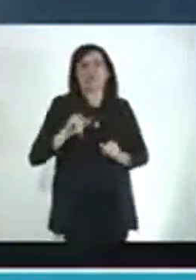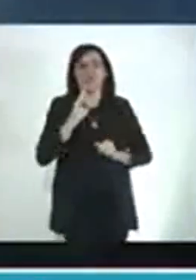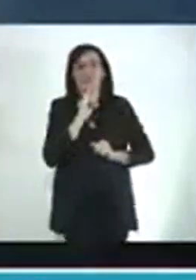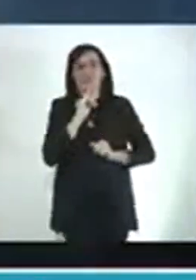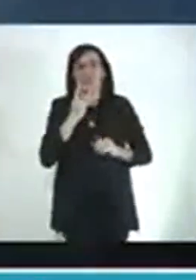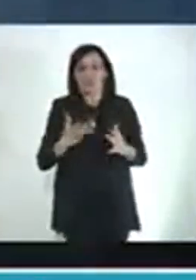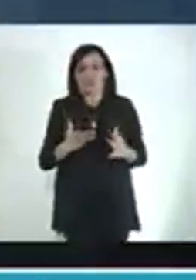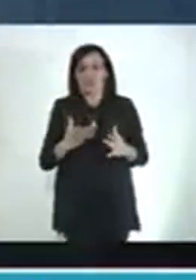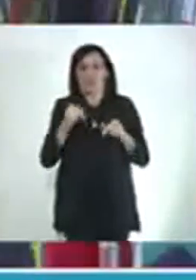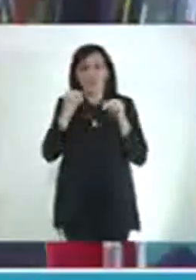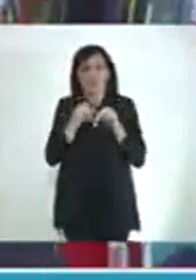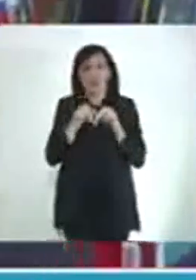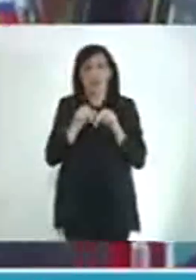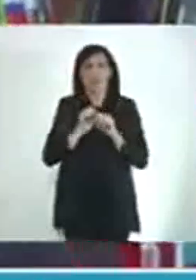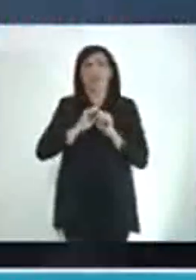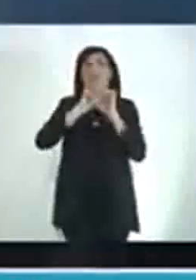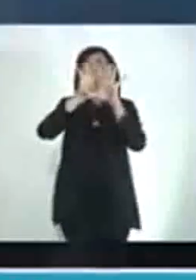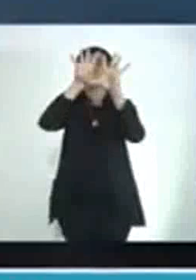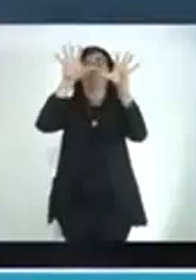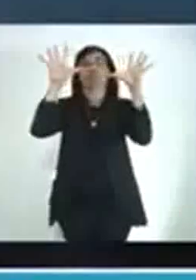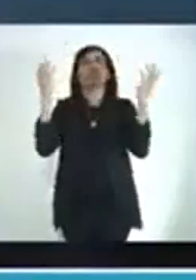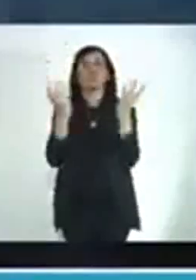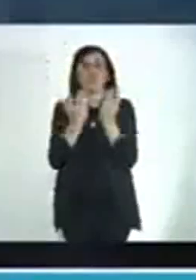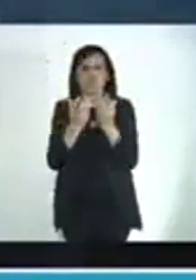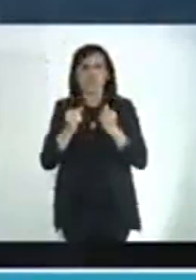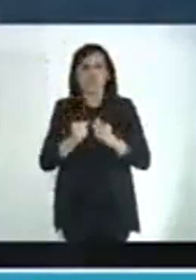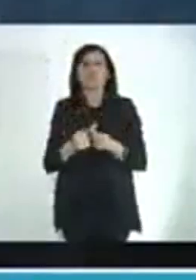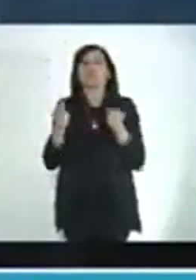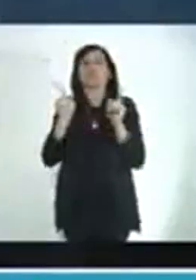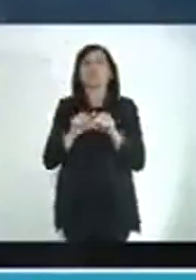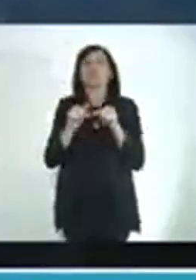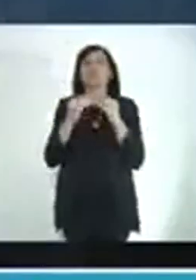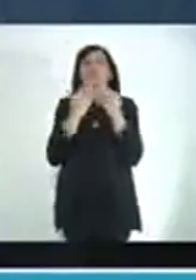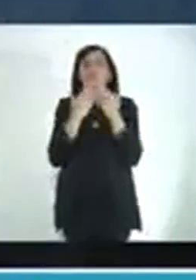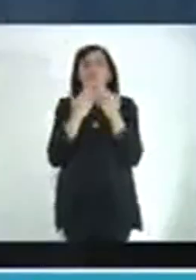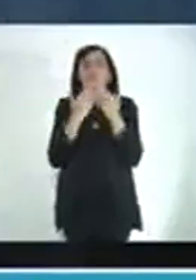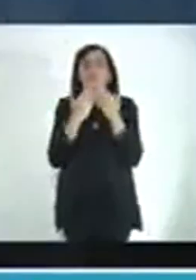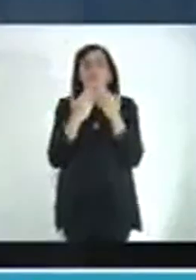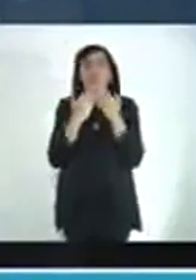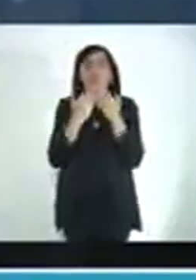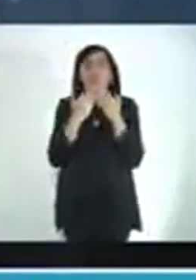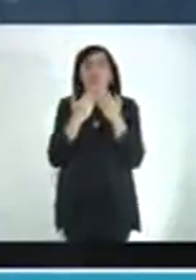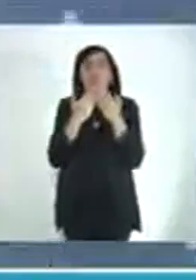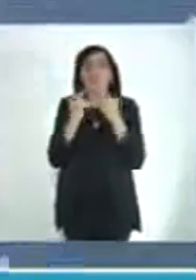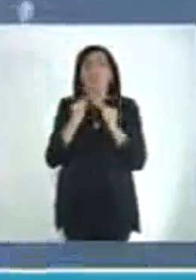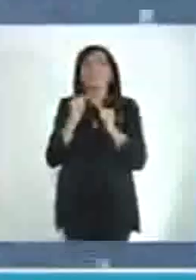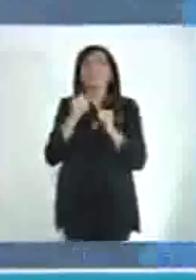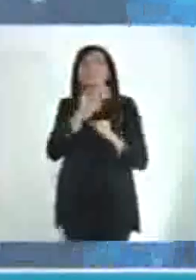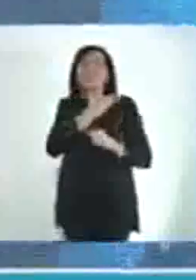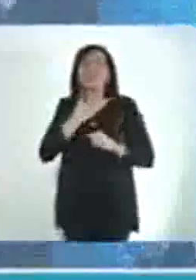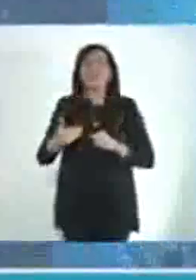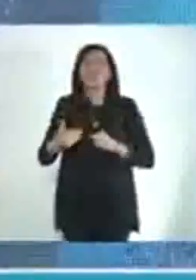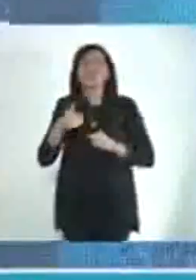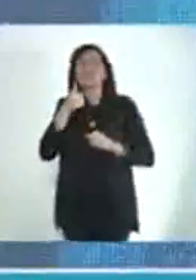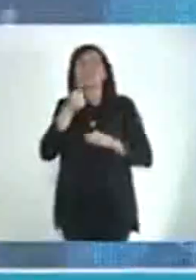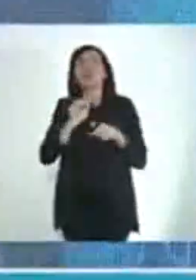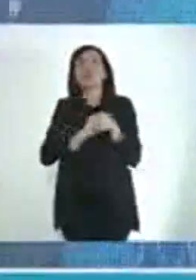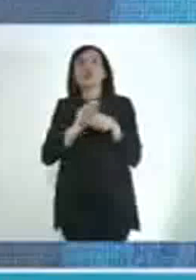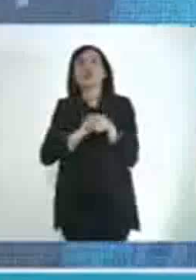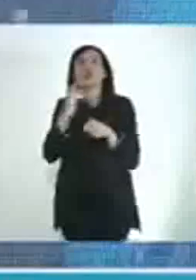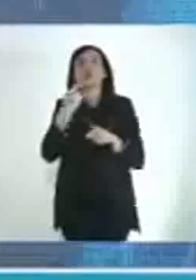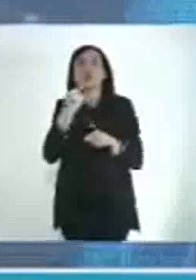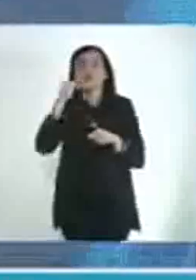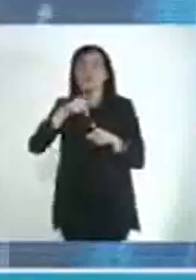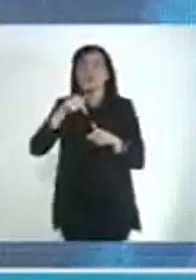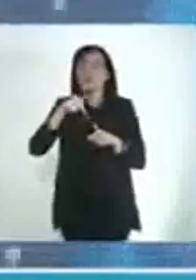para todo el mundo. Bueno, lo ha confirmado recién el gobernador de la provincia aquí mismo, ¿no?, en nuestro estudio, aquí en la